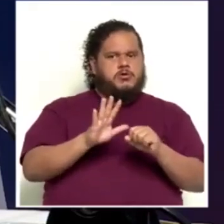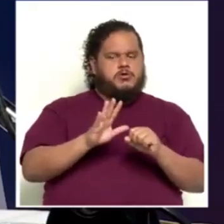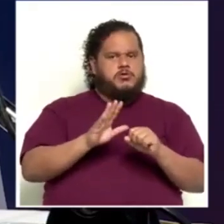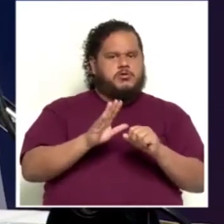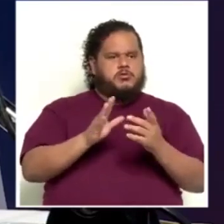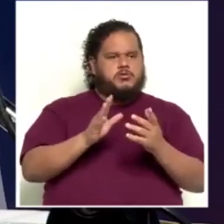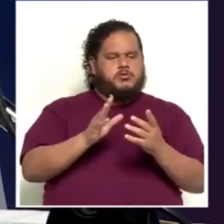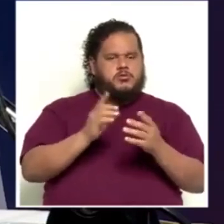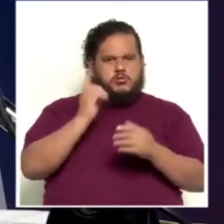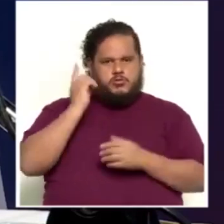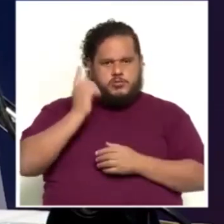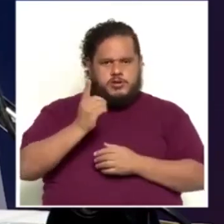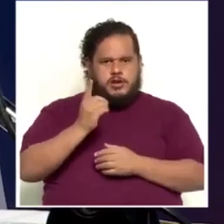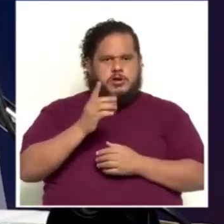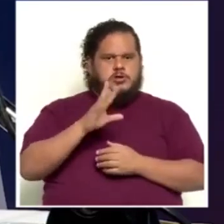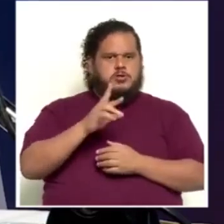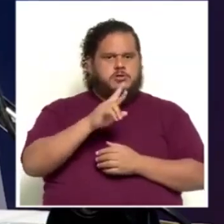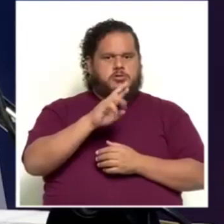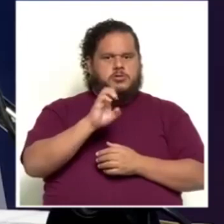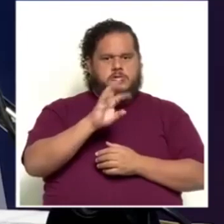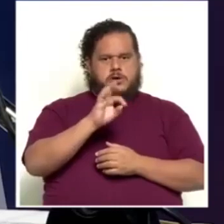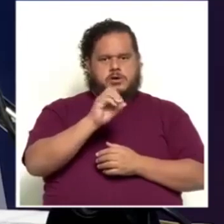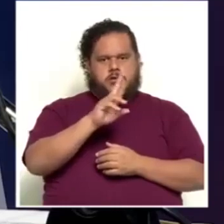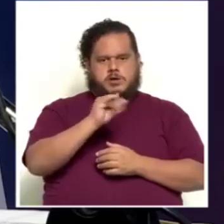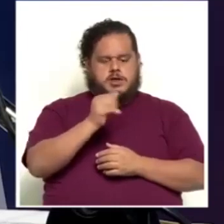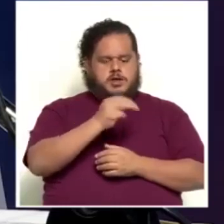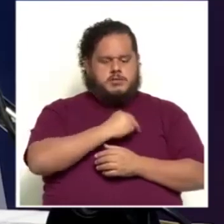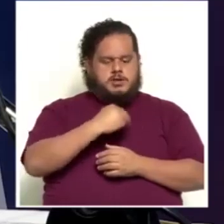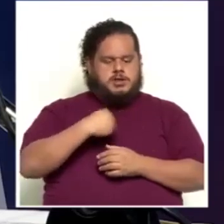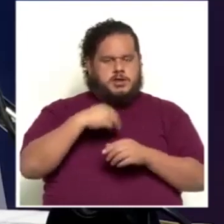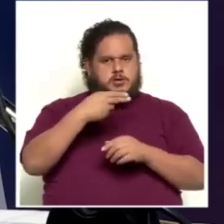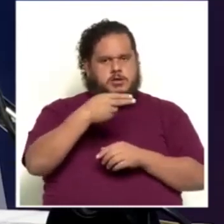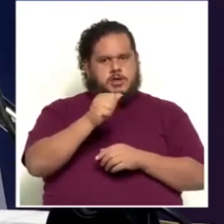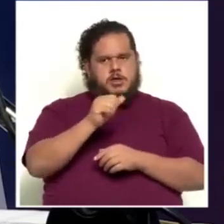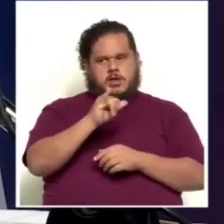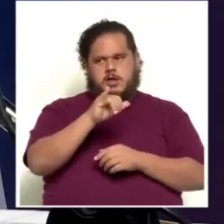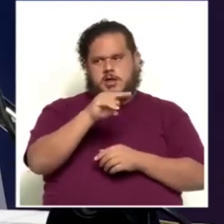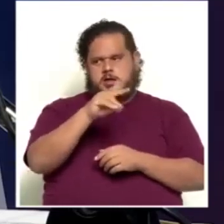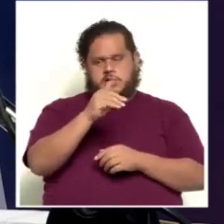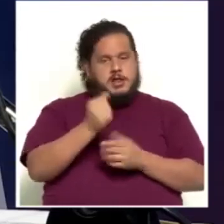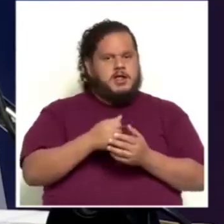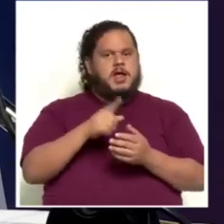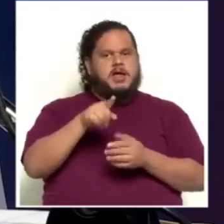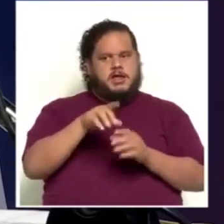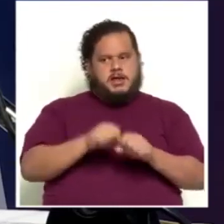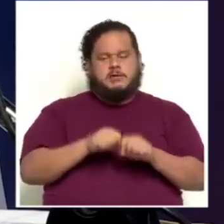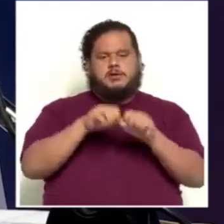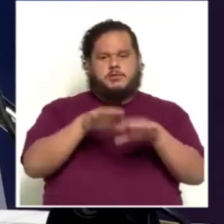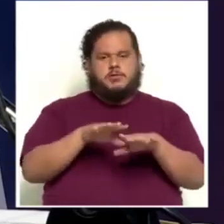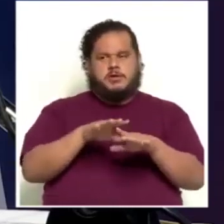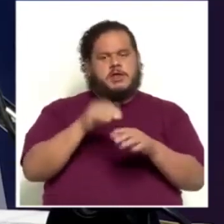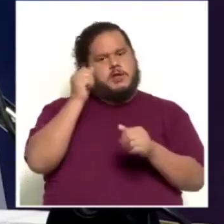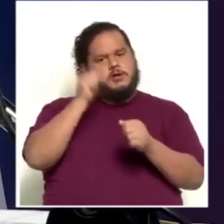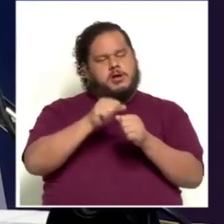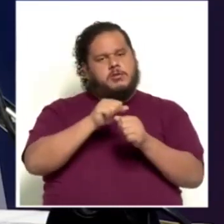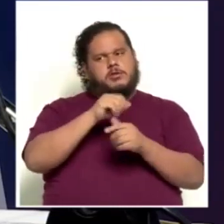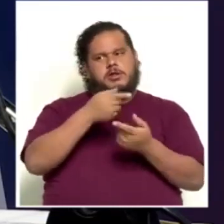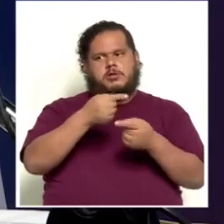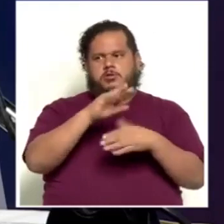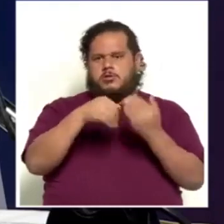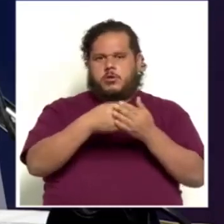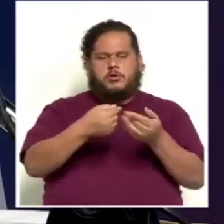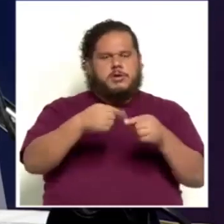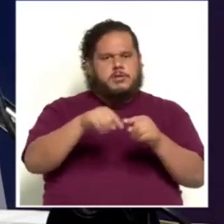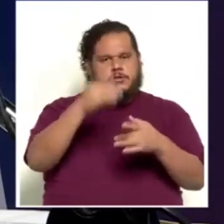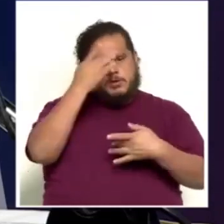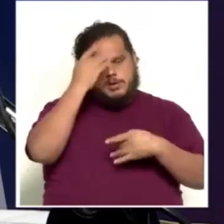mandato, su rectoría en el Ministerio de Hacienda, cuando renuncia en virtud de los acontecimientos que se dieron, recordemos, en medio de la pandemia,